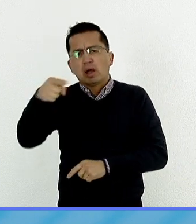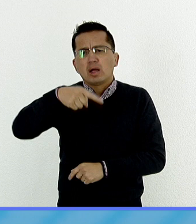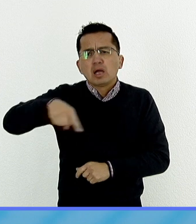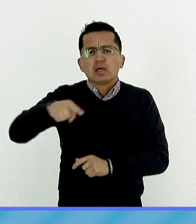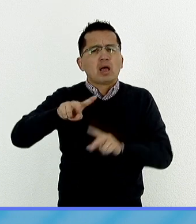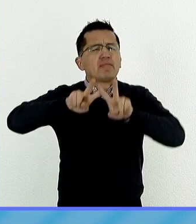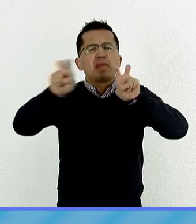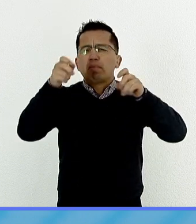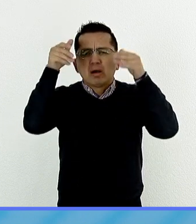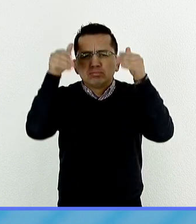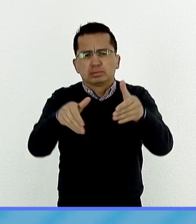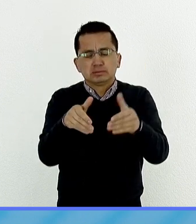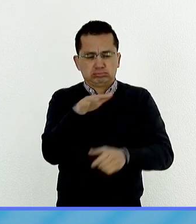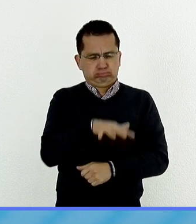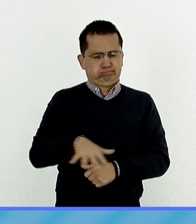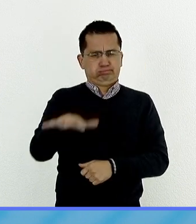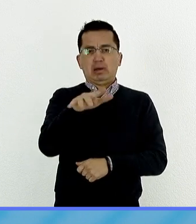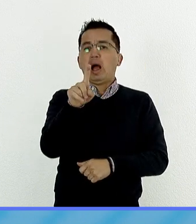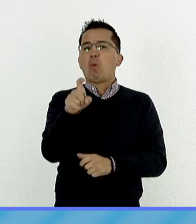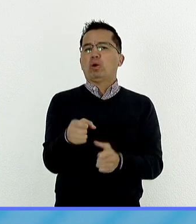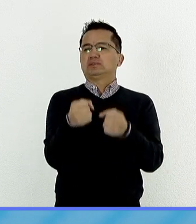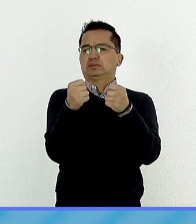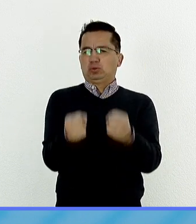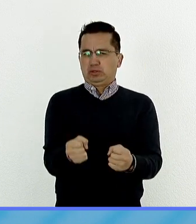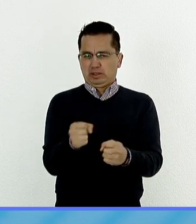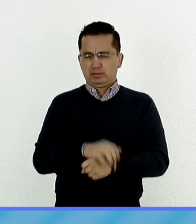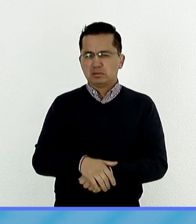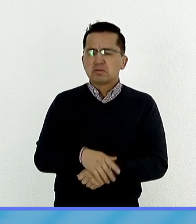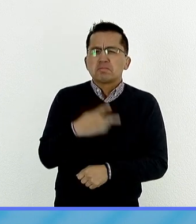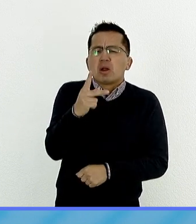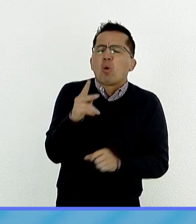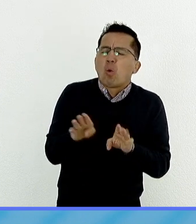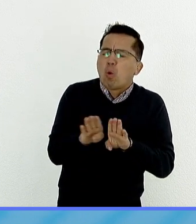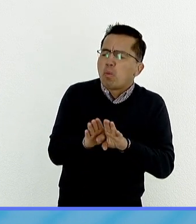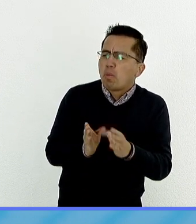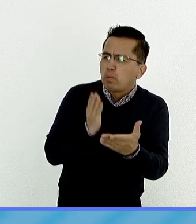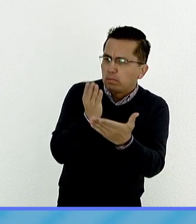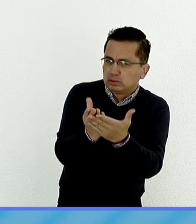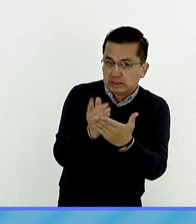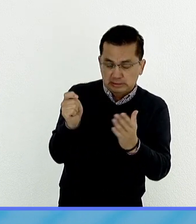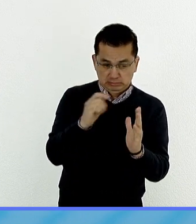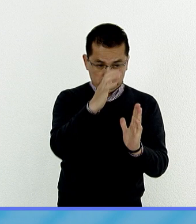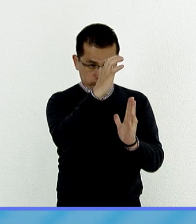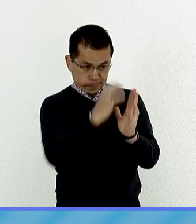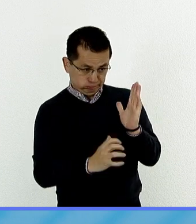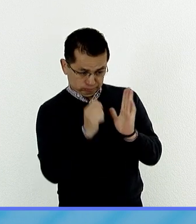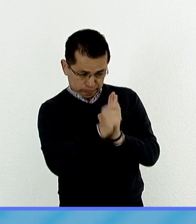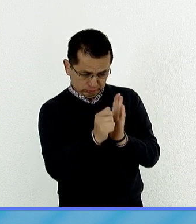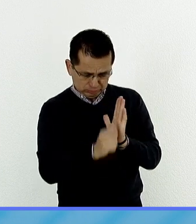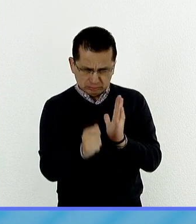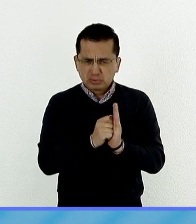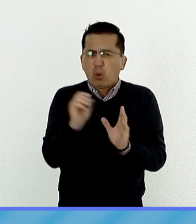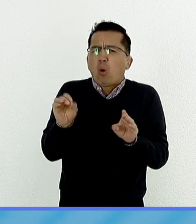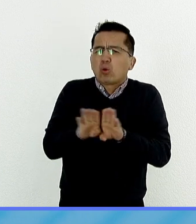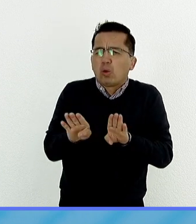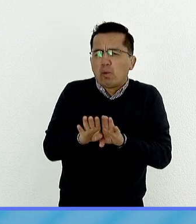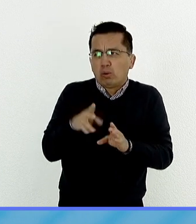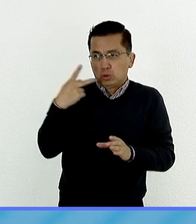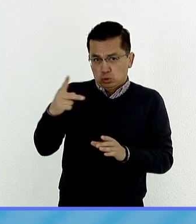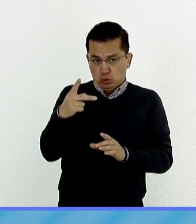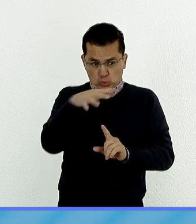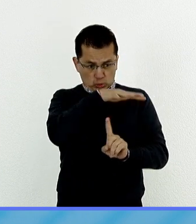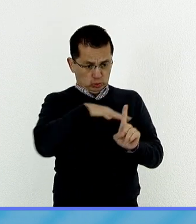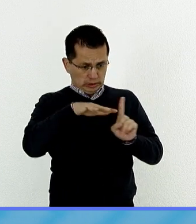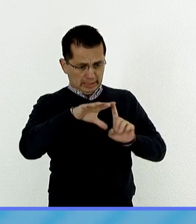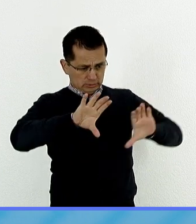proyecto en en papel algo en lo que estén trabajando ellos sus escuelas sus comunidades qué es lo que están esperando encontrar en este en